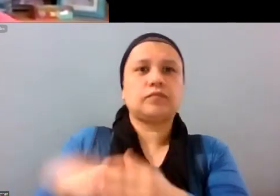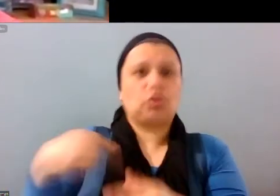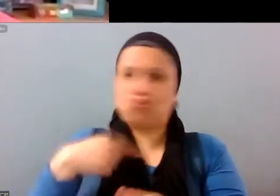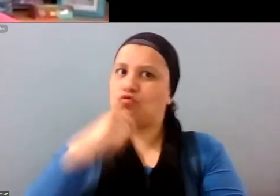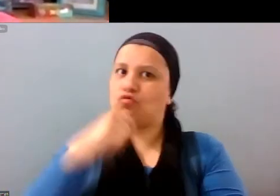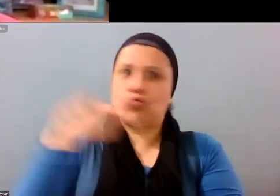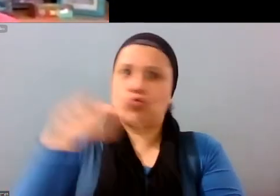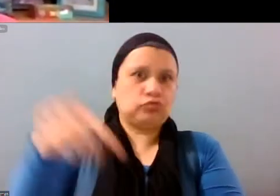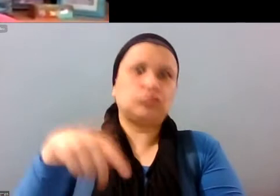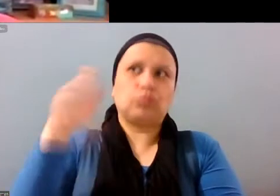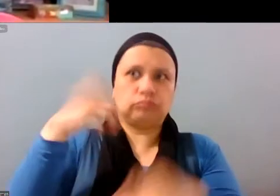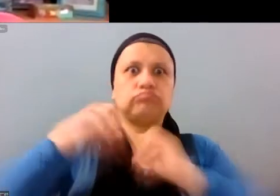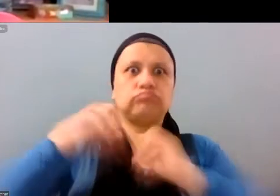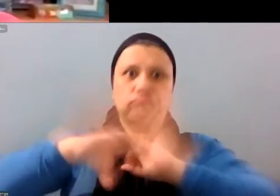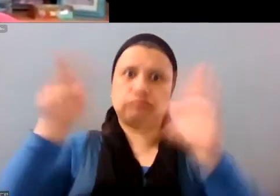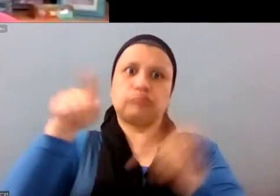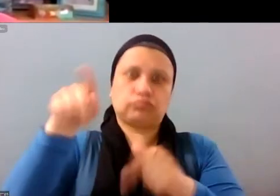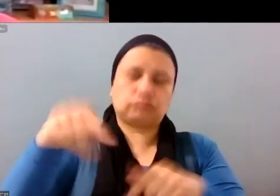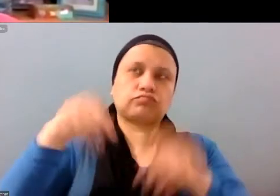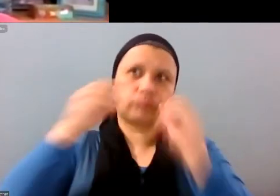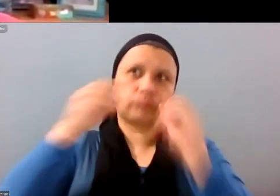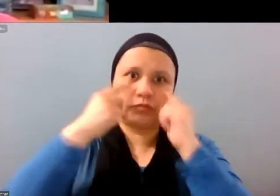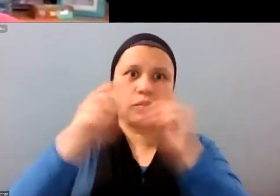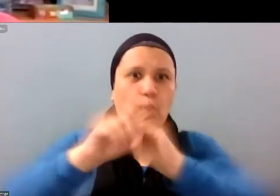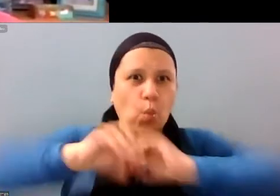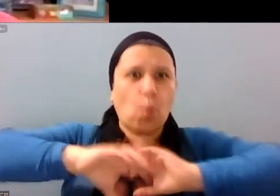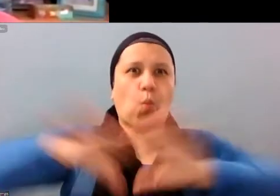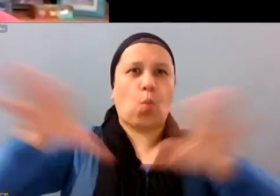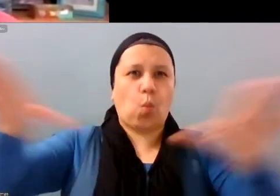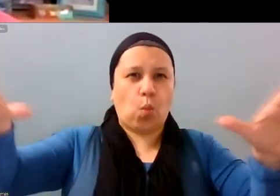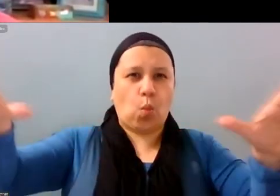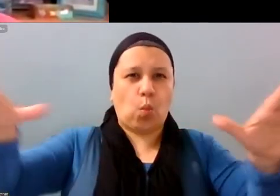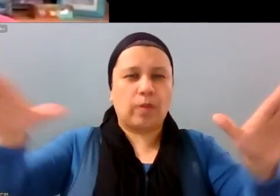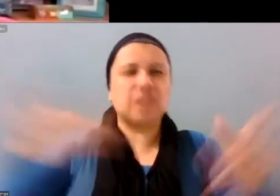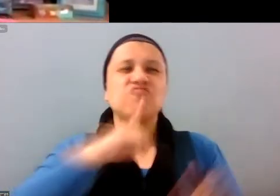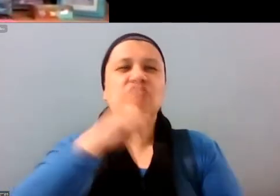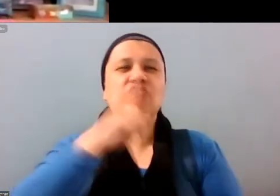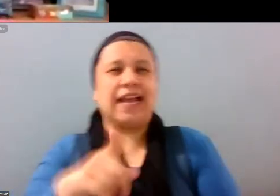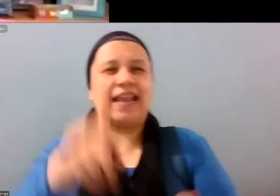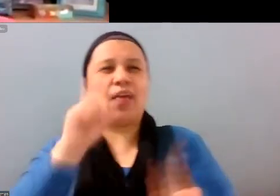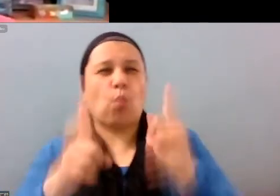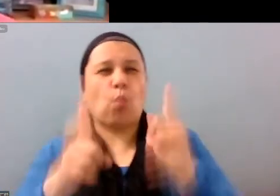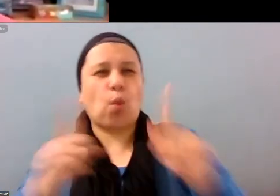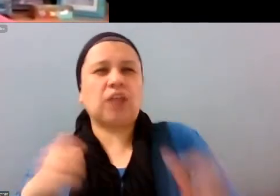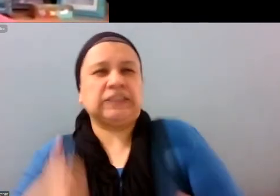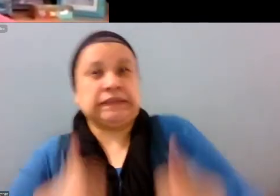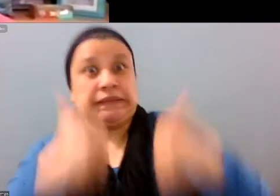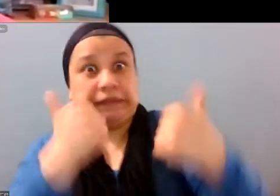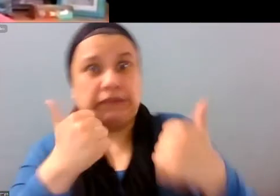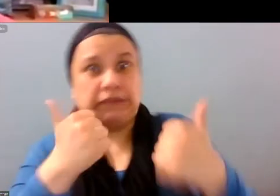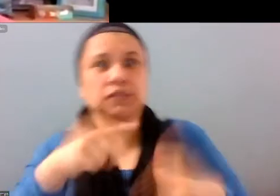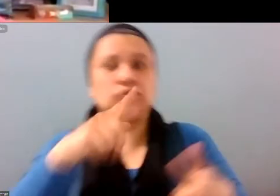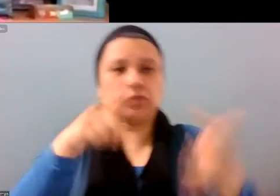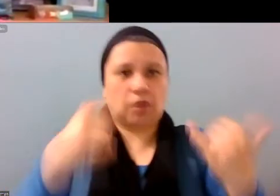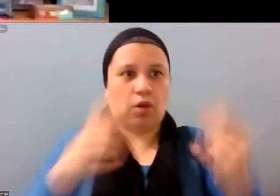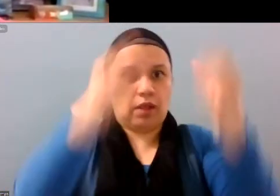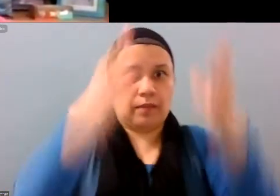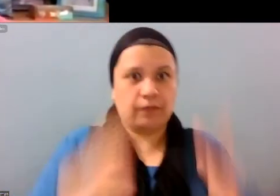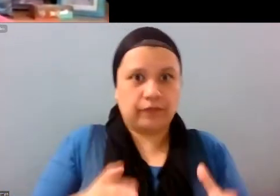panorama bastante amplio sobre las realidades y los desafíos que están enfrentando los docentes las personas